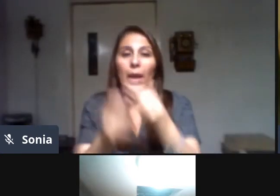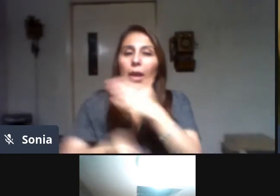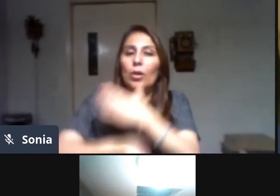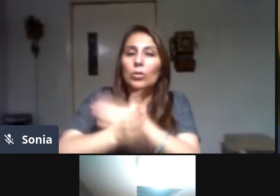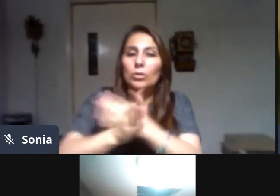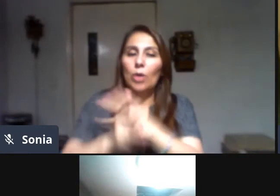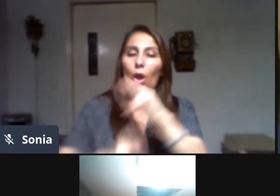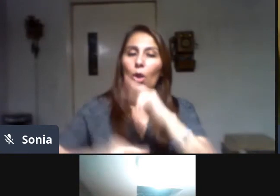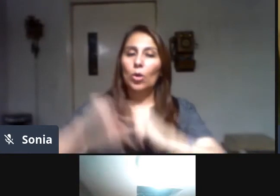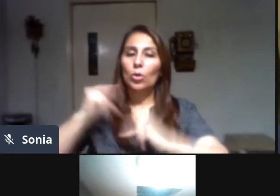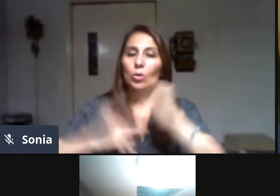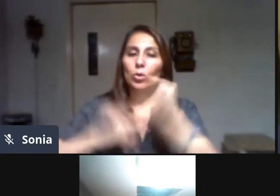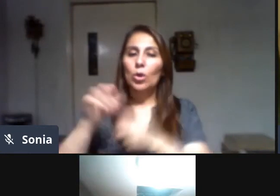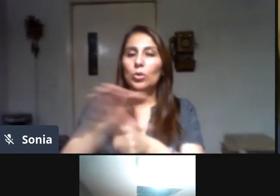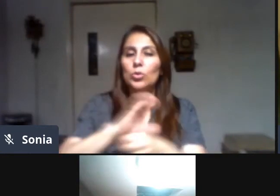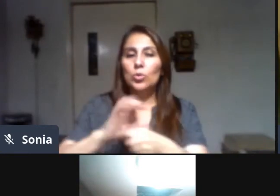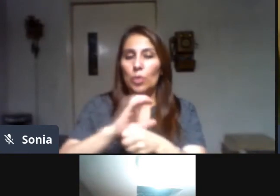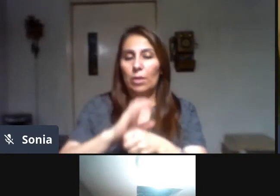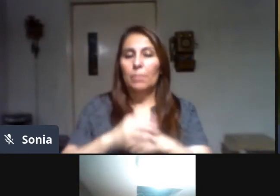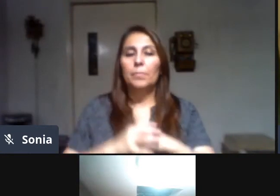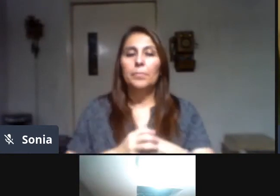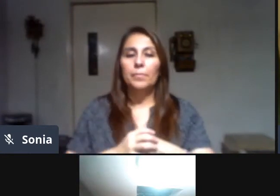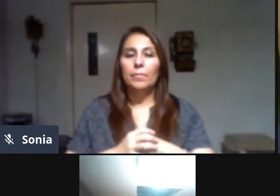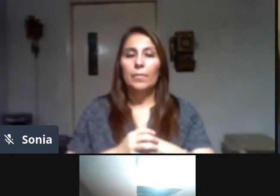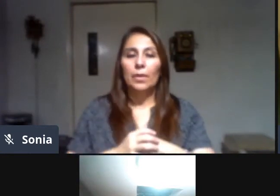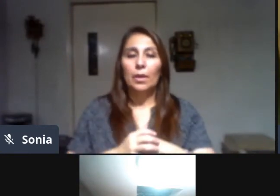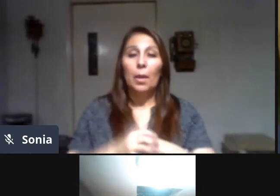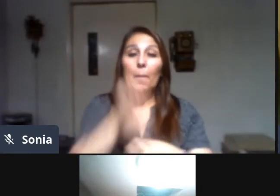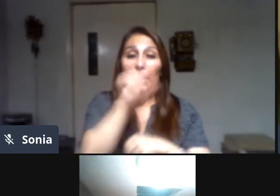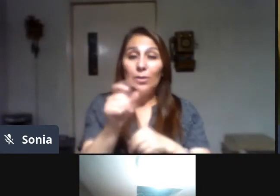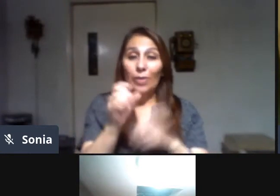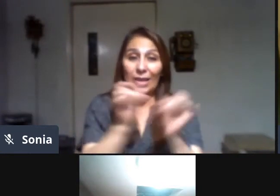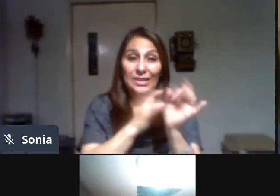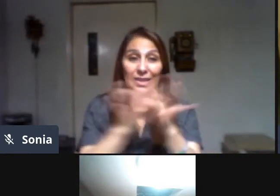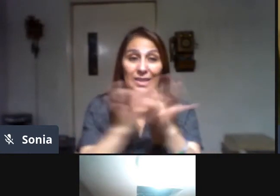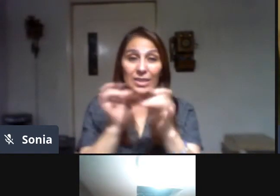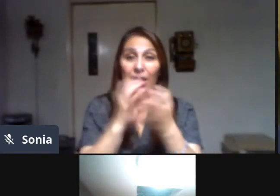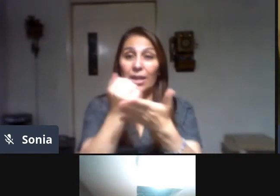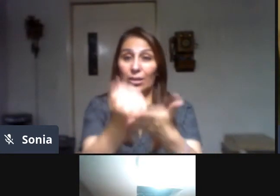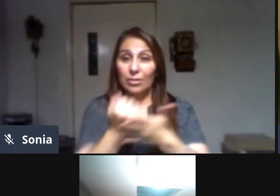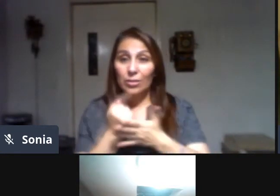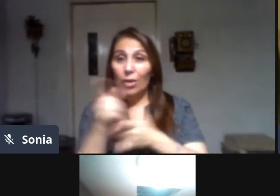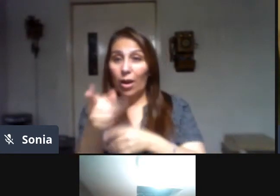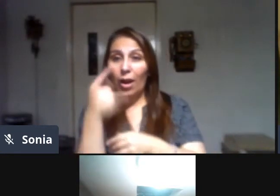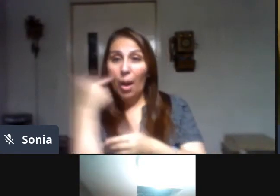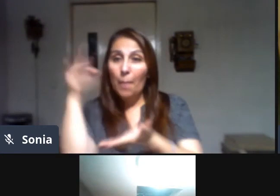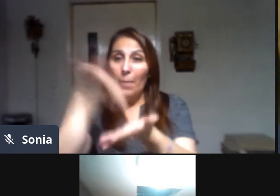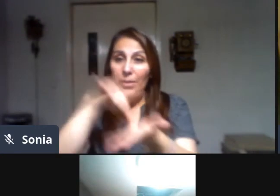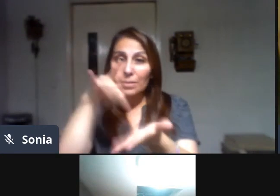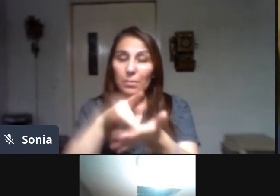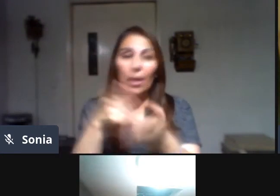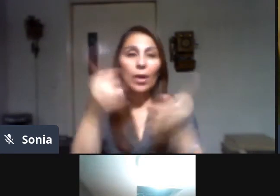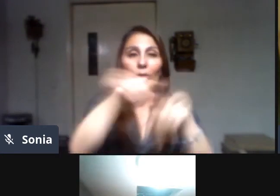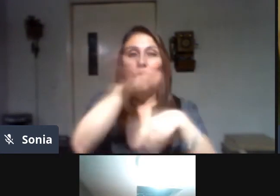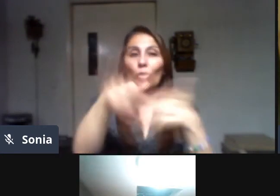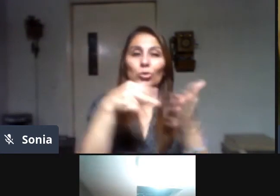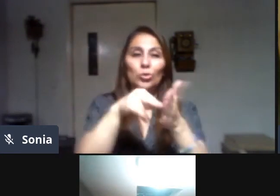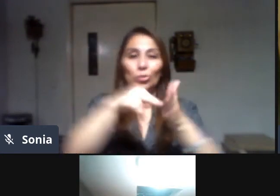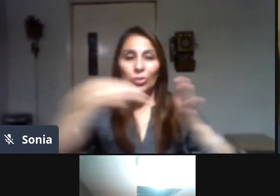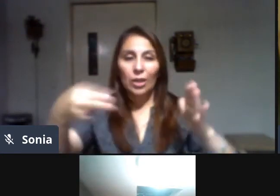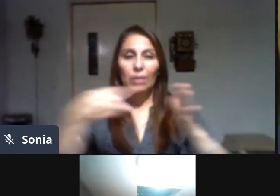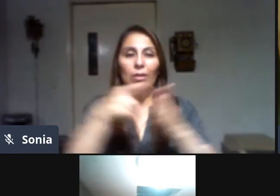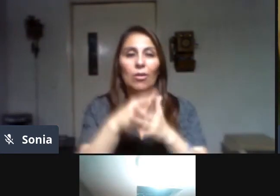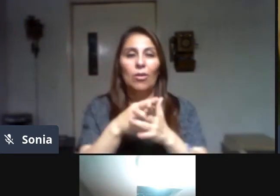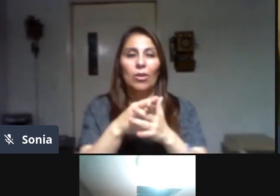allí detrás en el chat también muchísimas gracias a todos los compañeros de la lengua la gente que desde diferentes líderes estuvo pendiente de